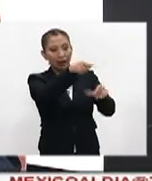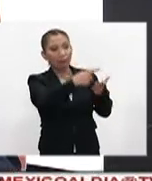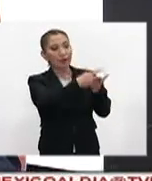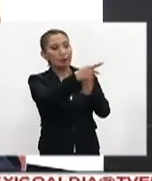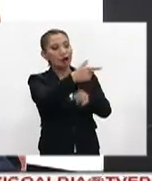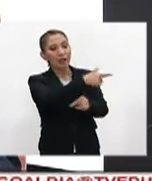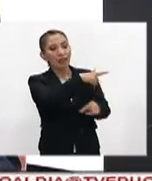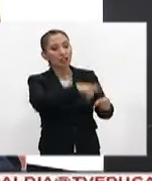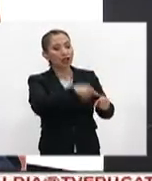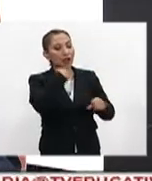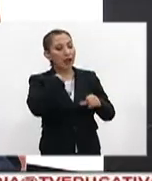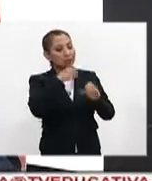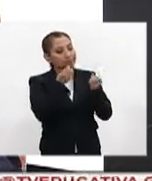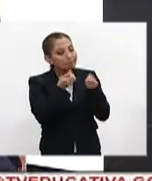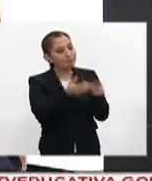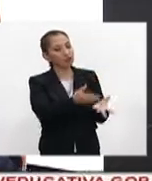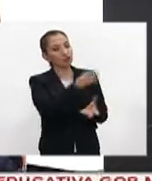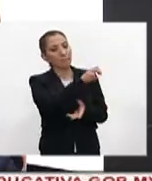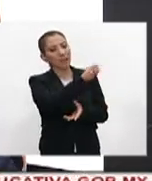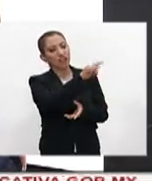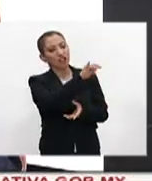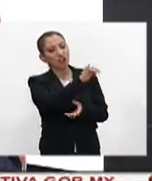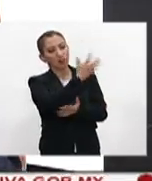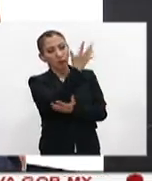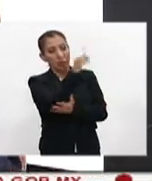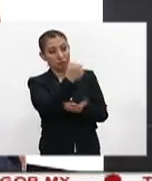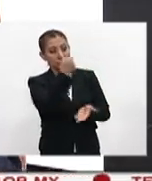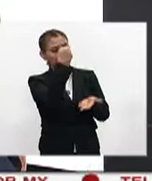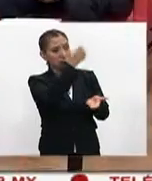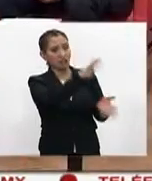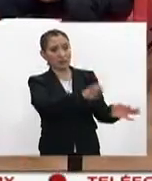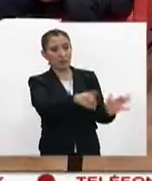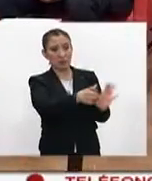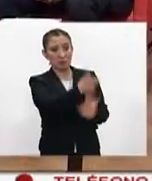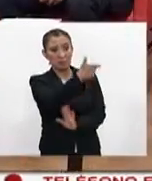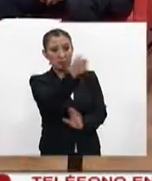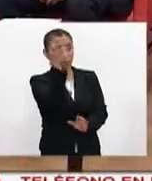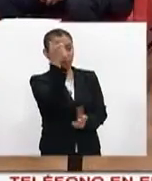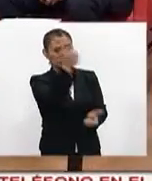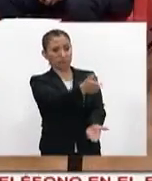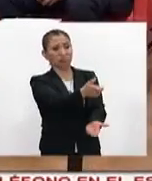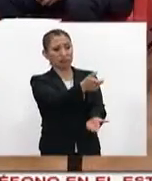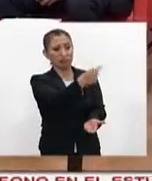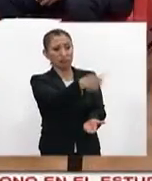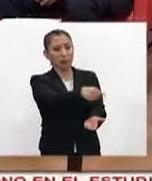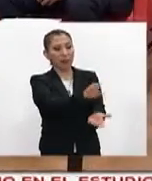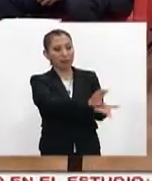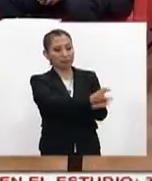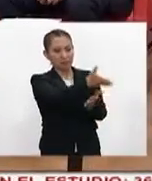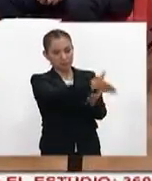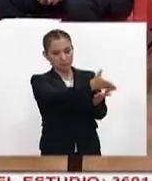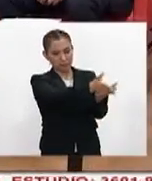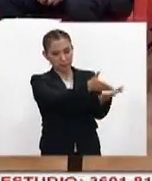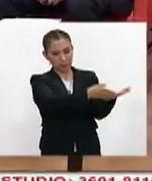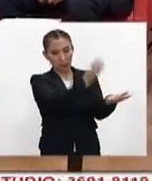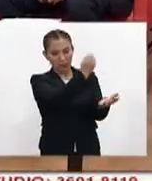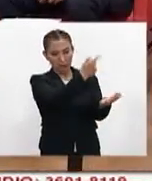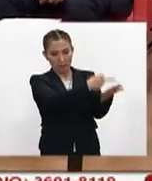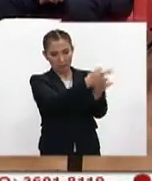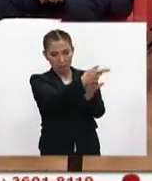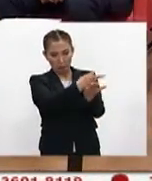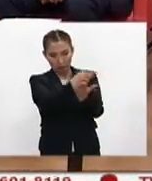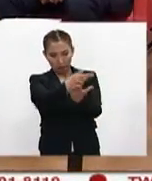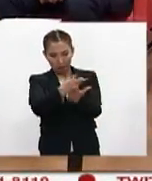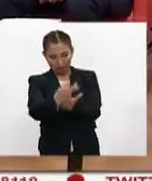Premio Nacional al Mérito Forestal, que tiene una bolsa de 900,000 pesos distribuida en 9